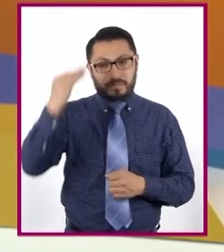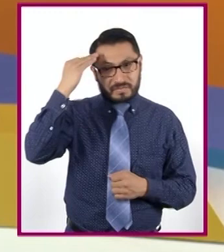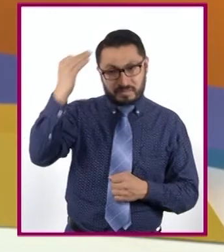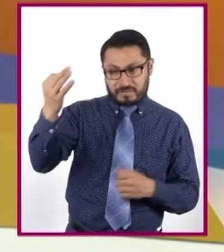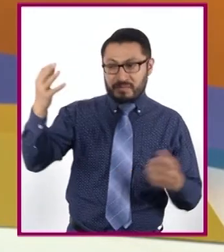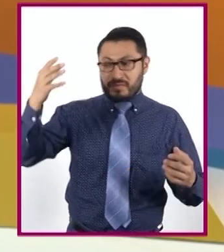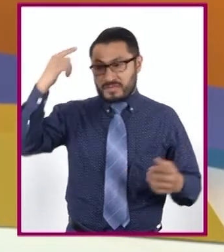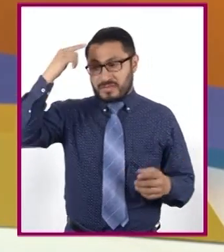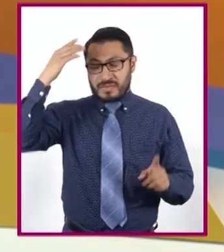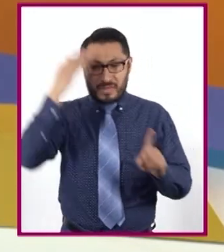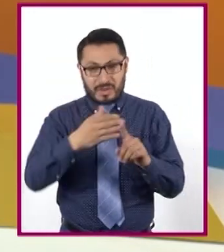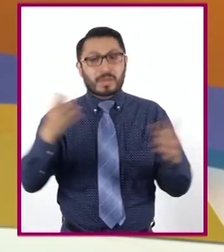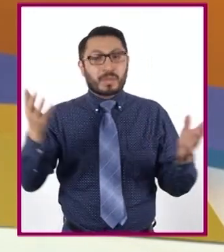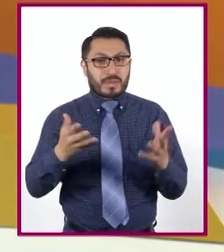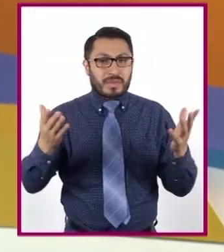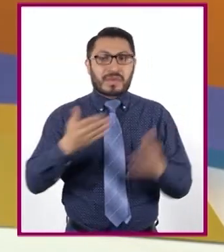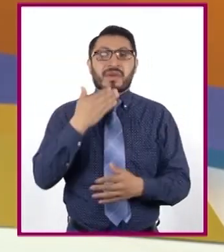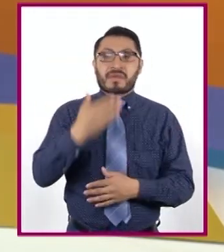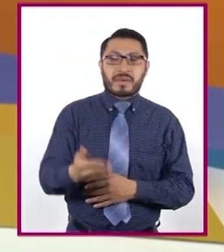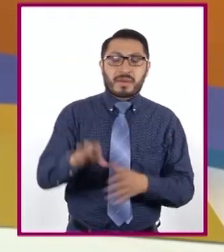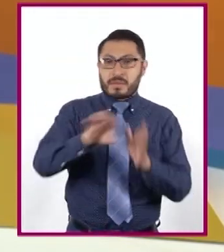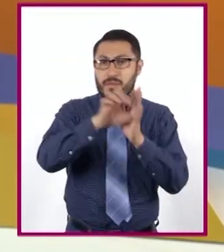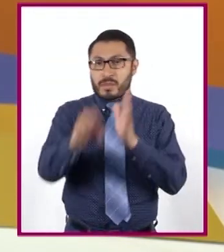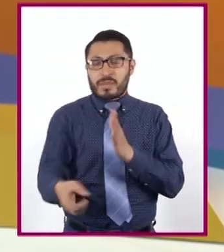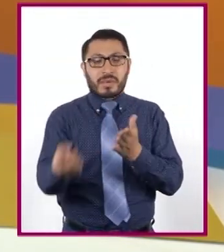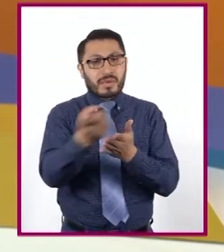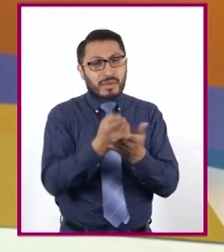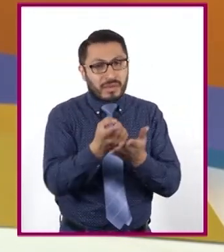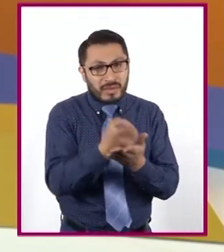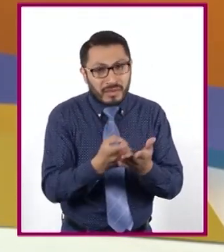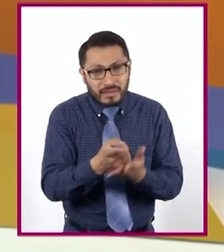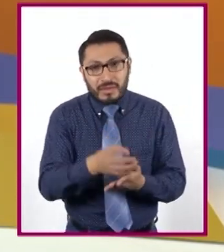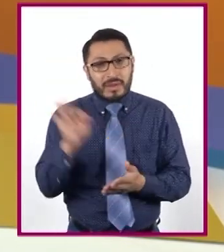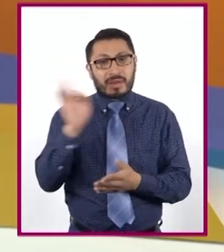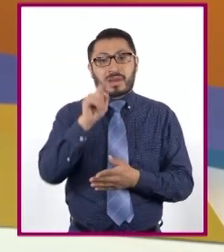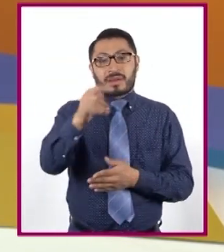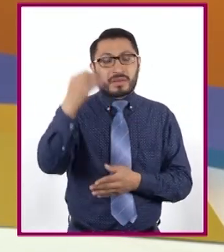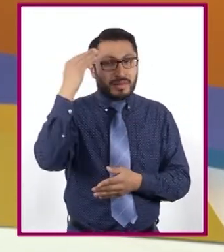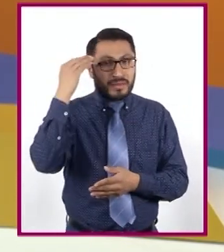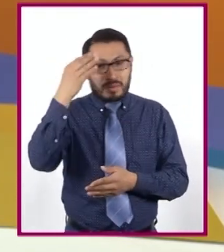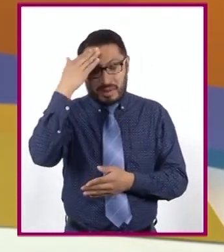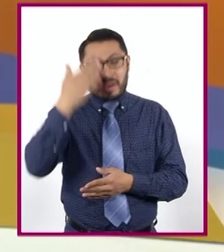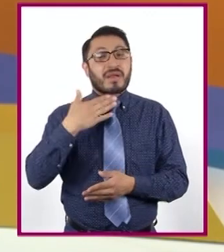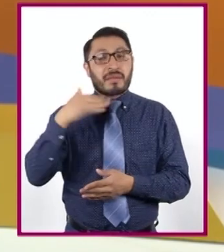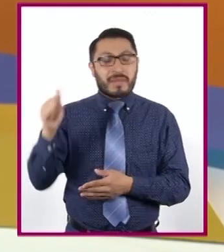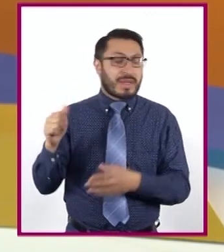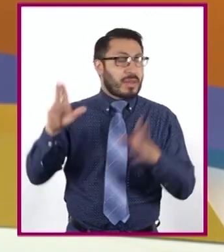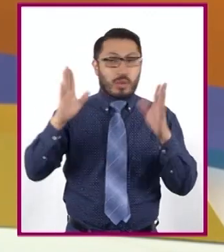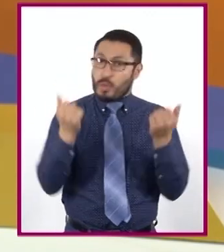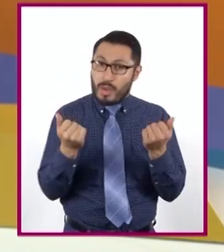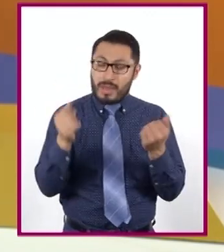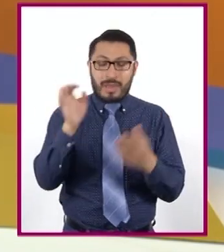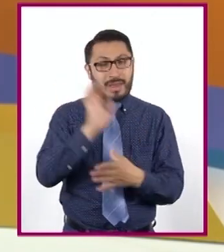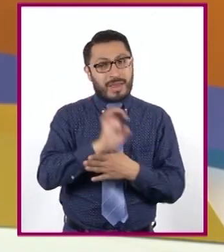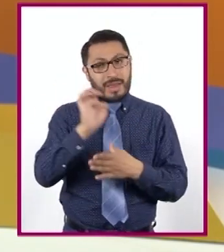hacerlo. Dibujar, por ejemplo. Si no tienen la habilidad, tal vez requieran que alguien los